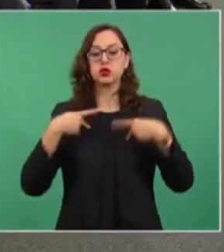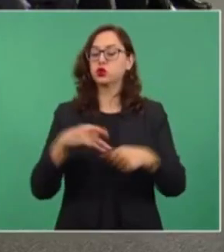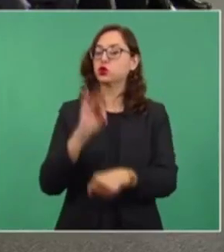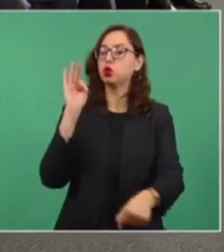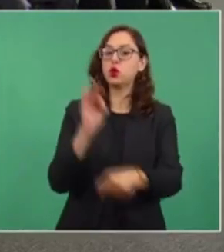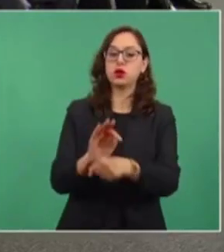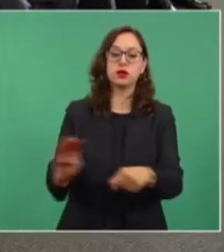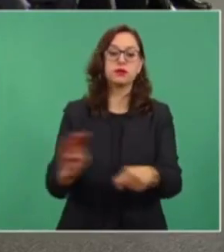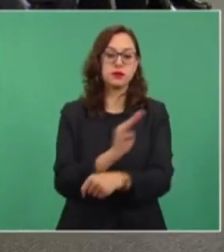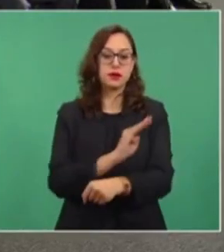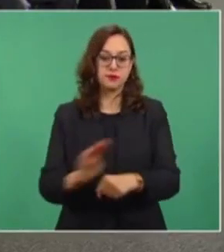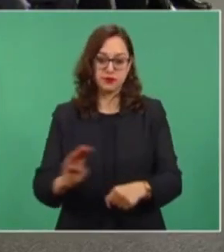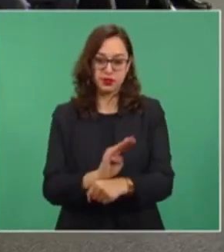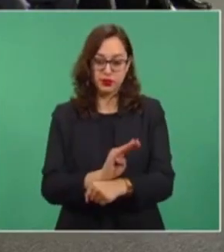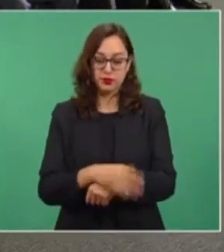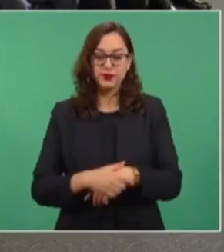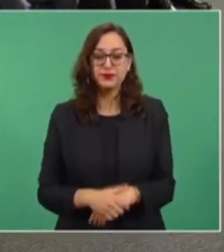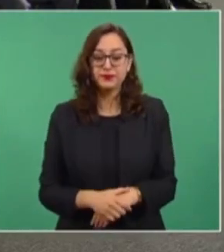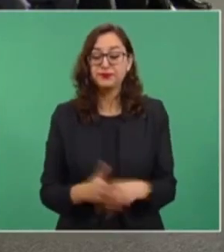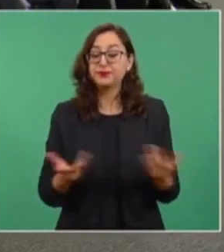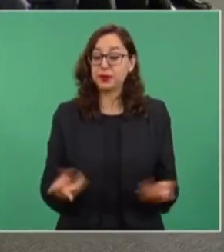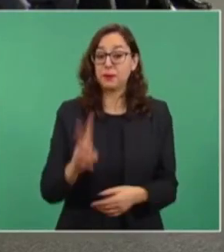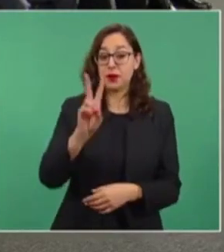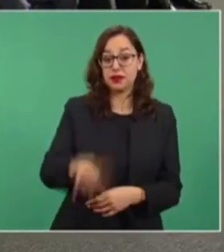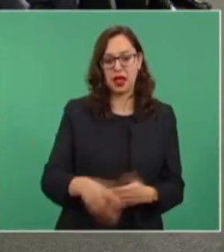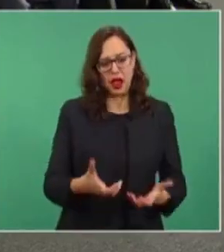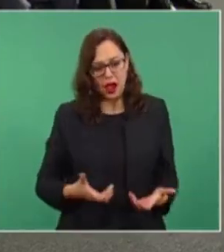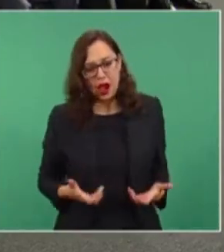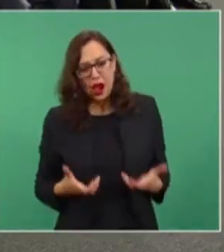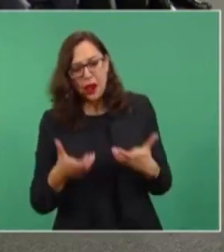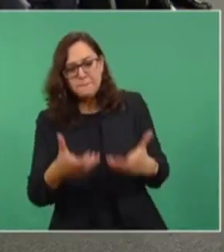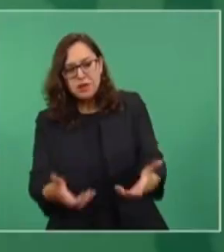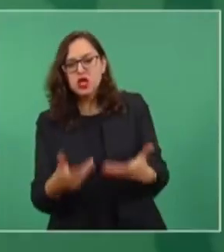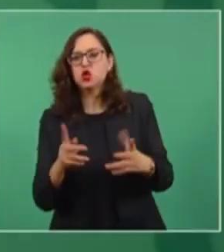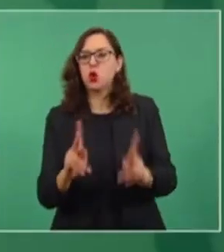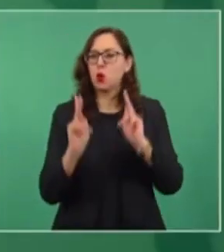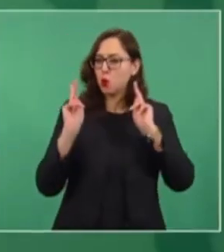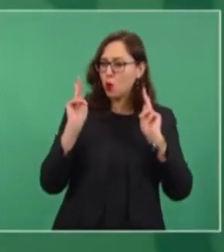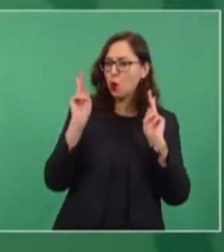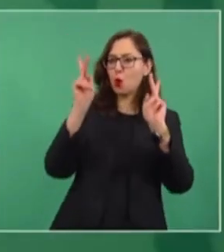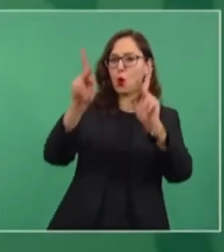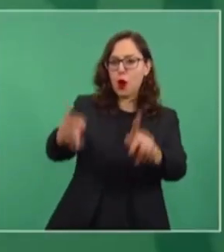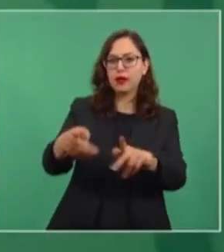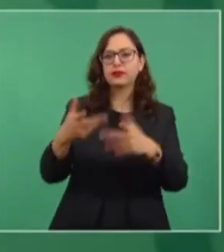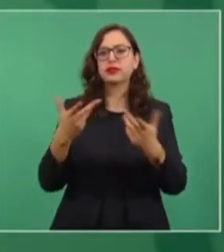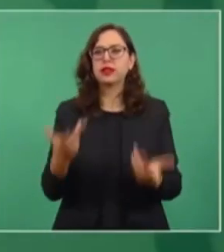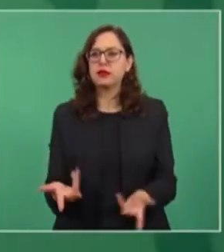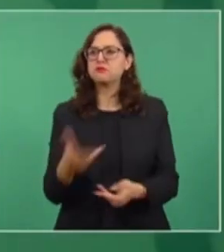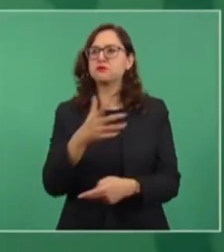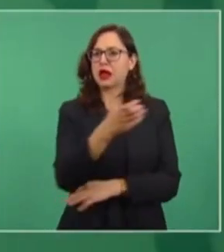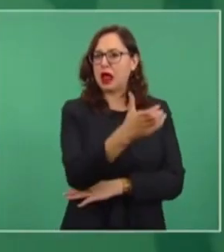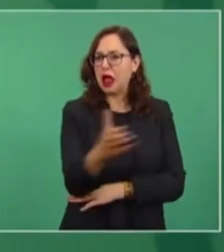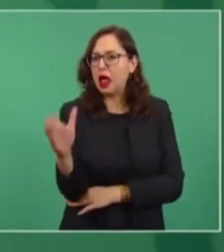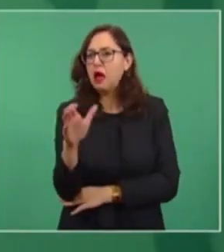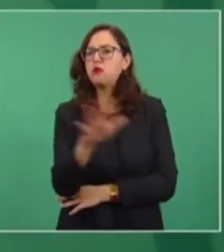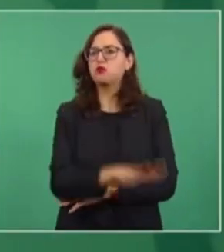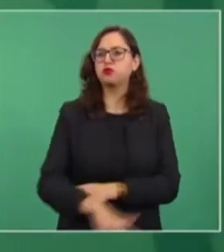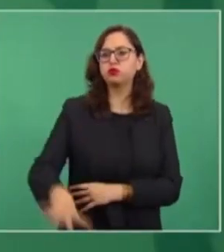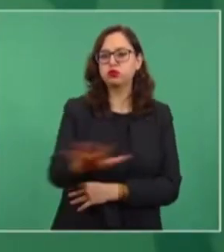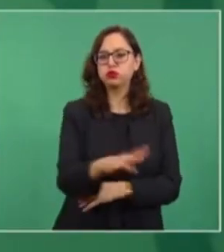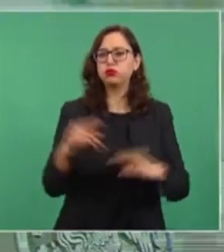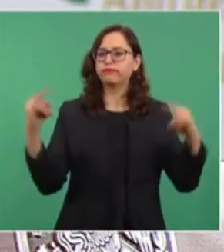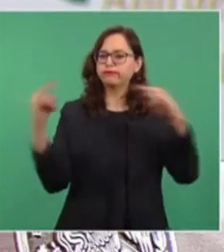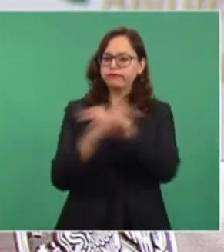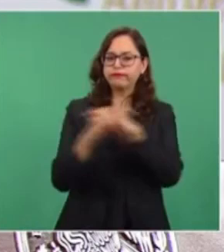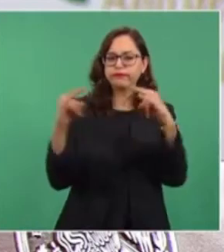que realmente necesita ese camino rural, el puente para unir comunidades y acortar distancias, la carretera para